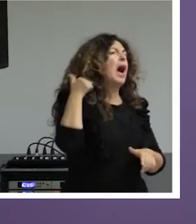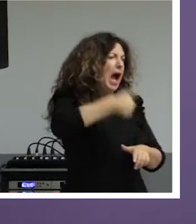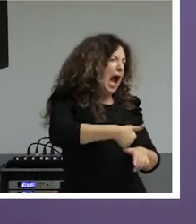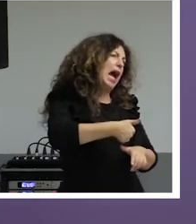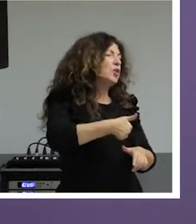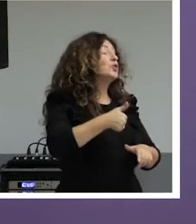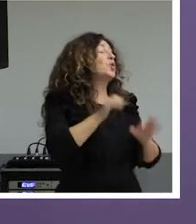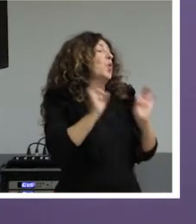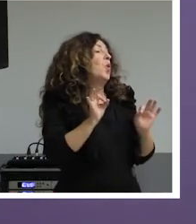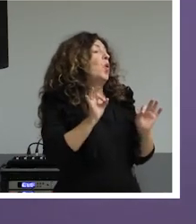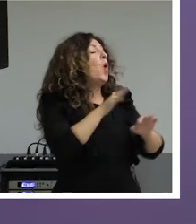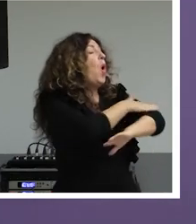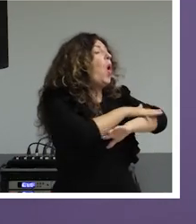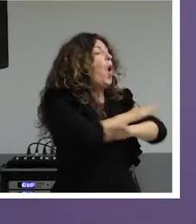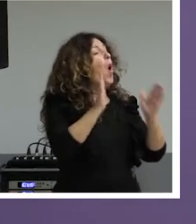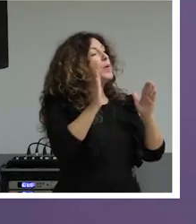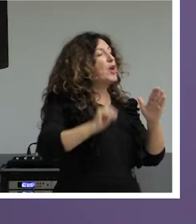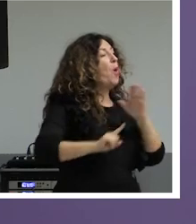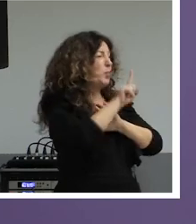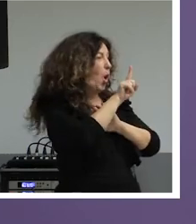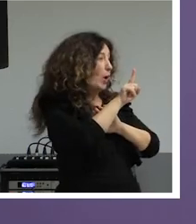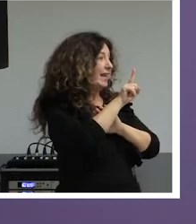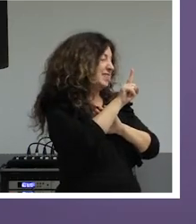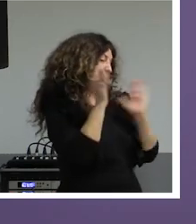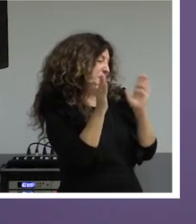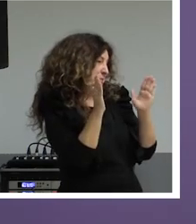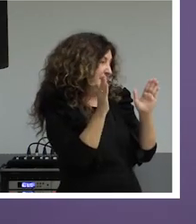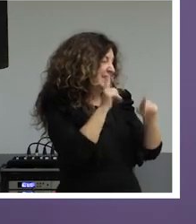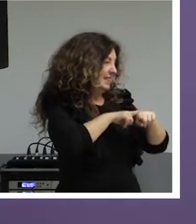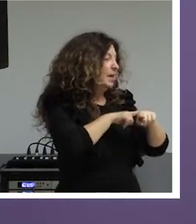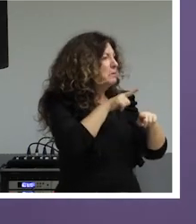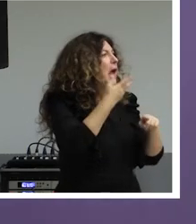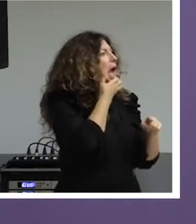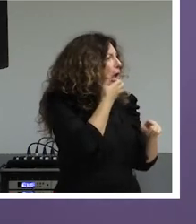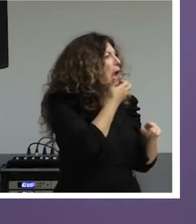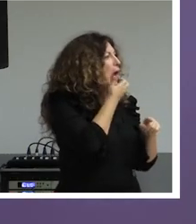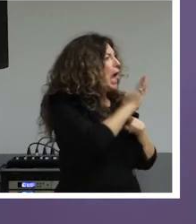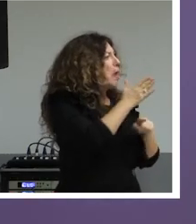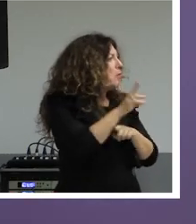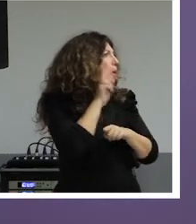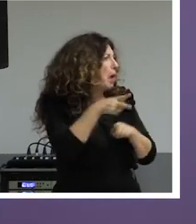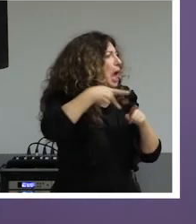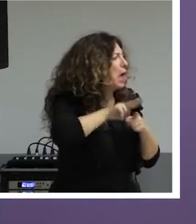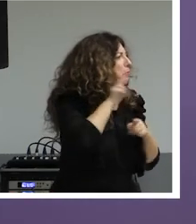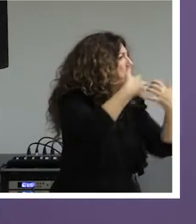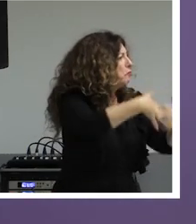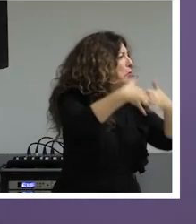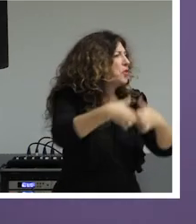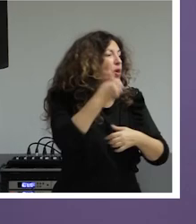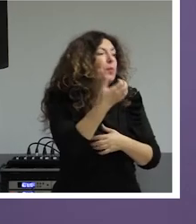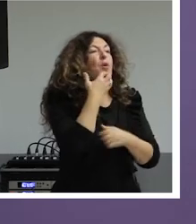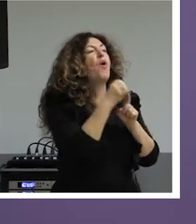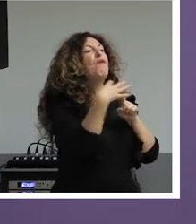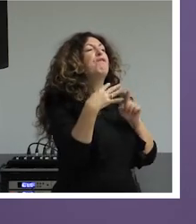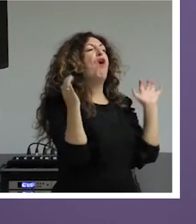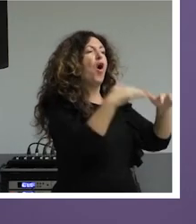poder de Cibeles en los barrios en Madrid hemos tenido durante Algunos años un breve espacio de tiempo